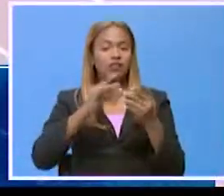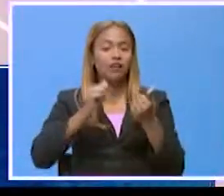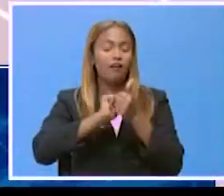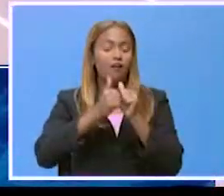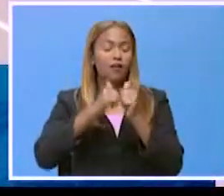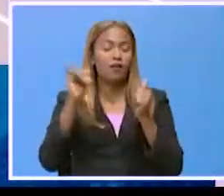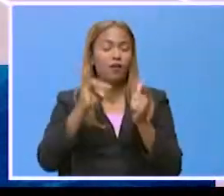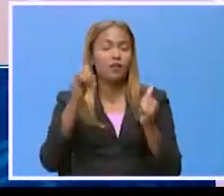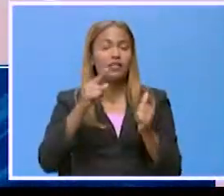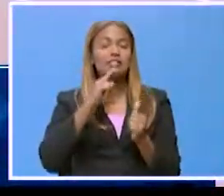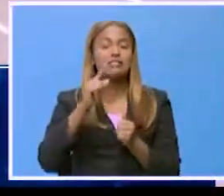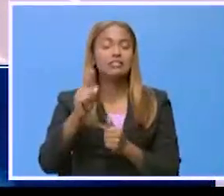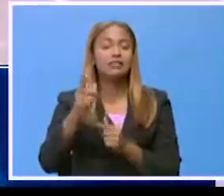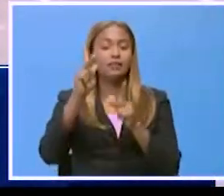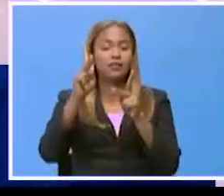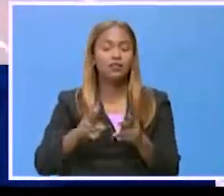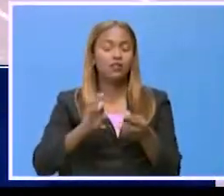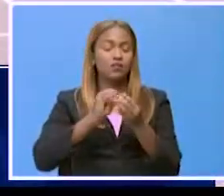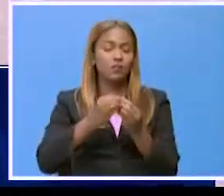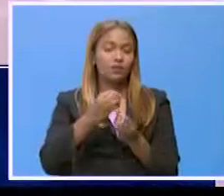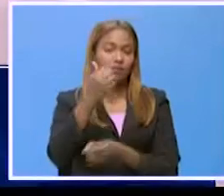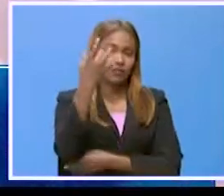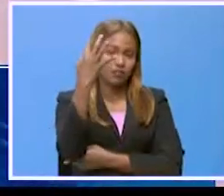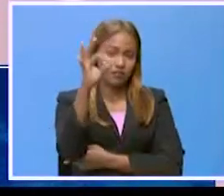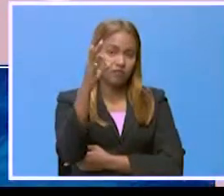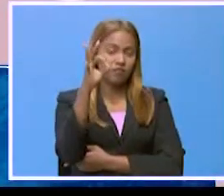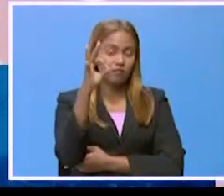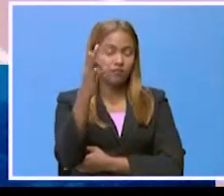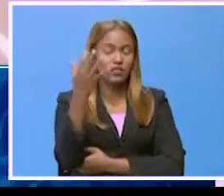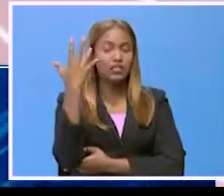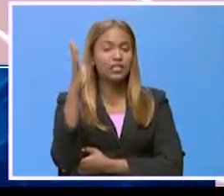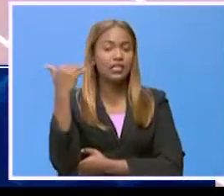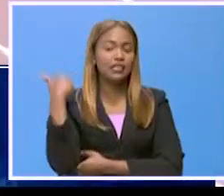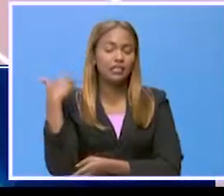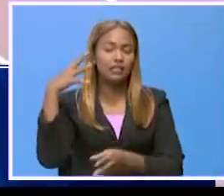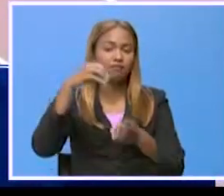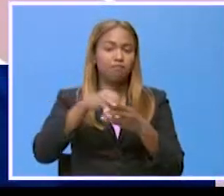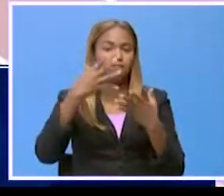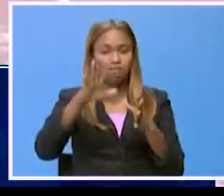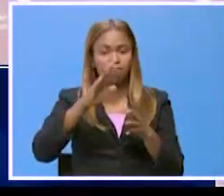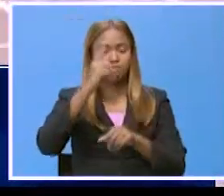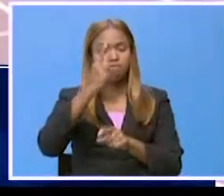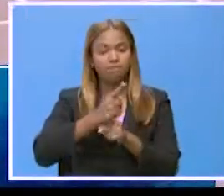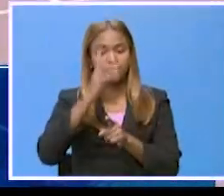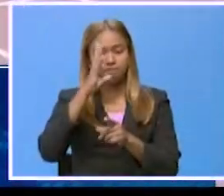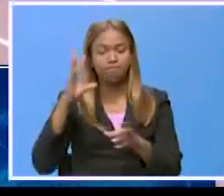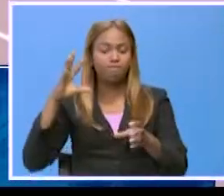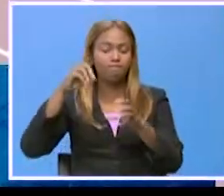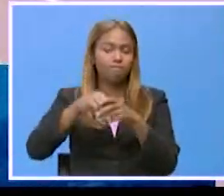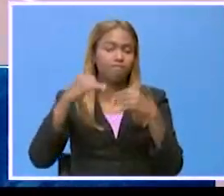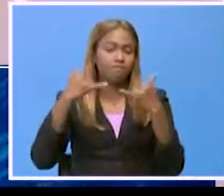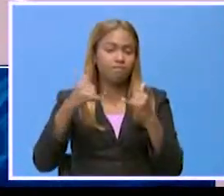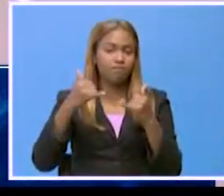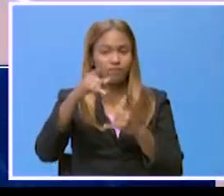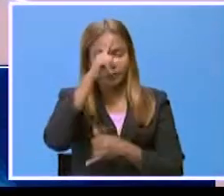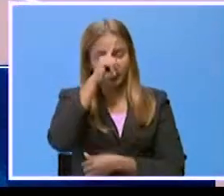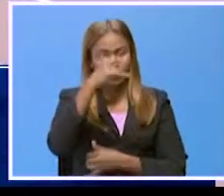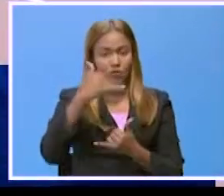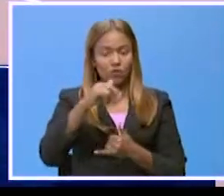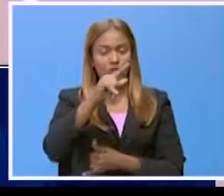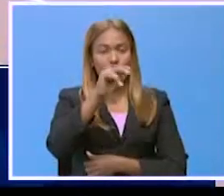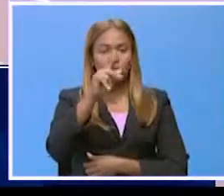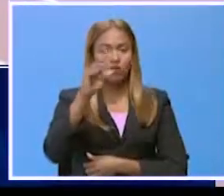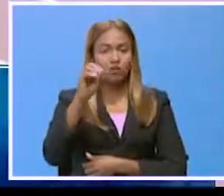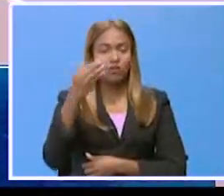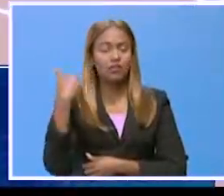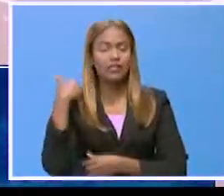y siendo la atleta número 19 que ya está confirmada su clasificación rumbo a los juegos de